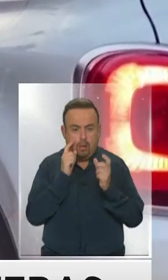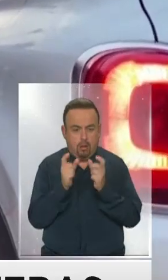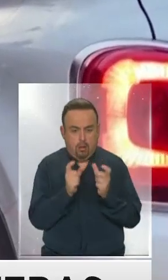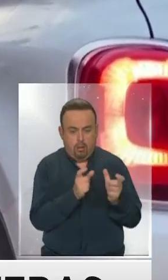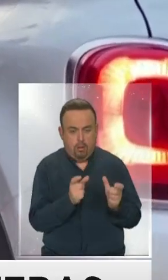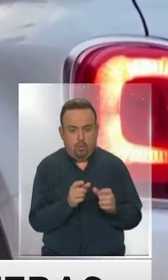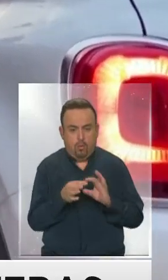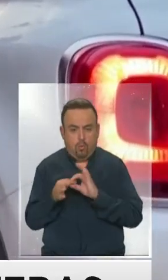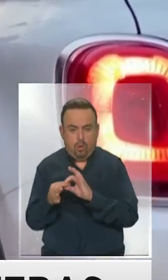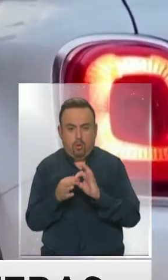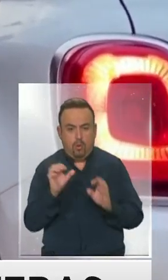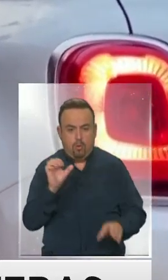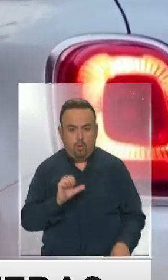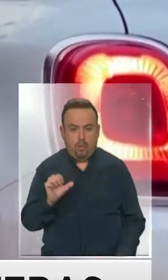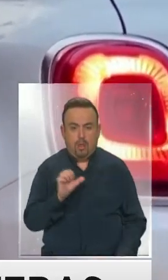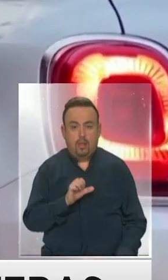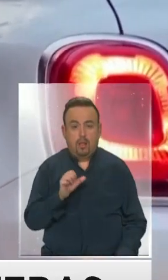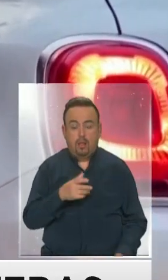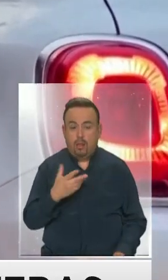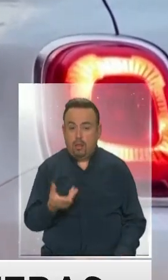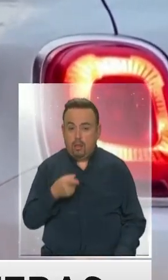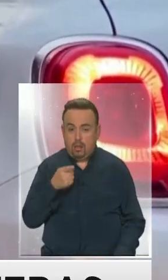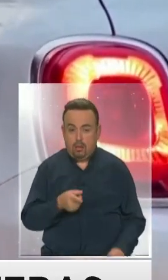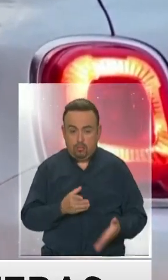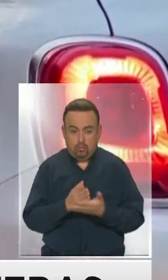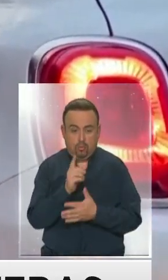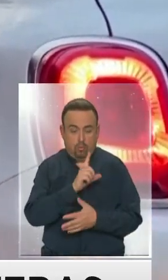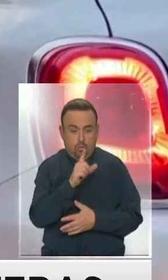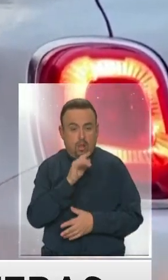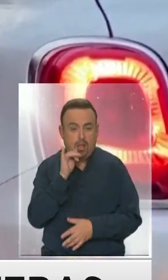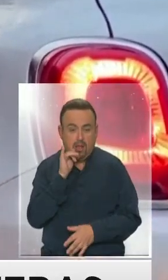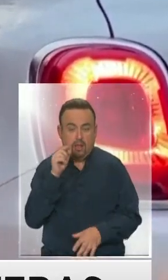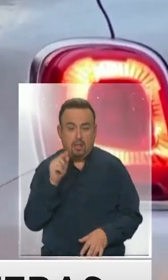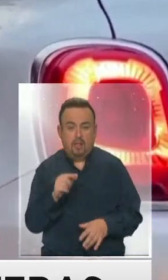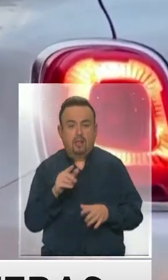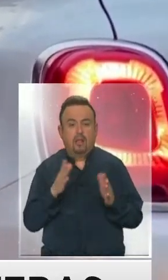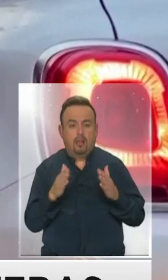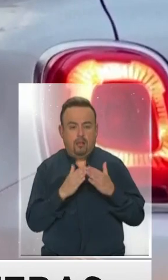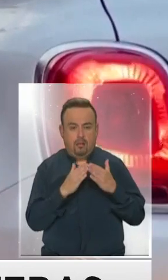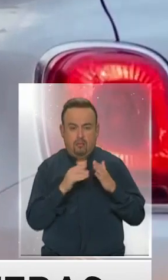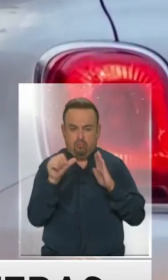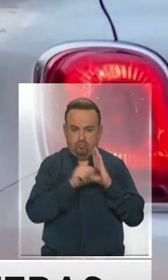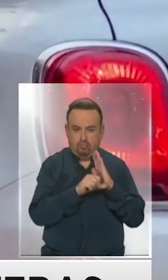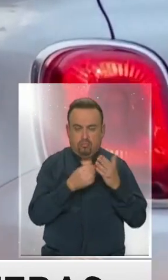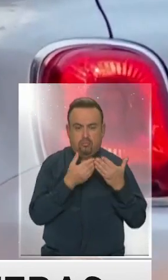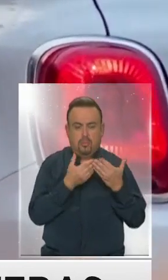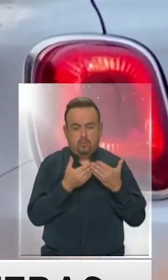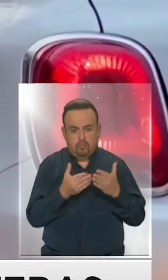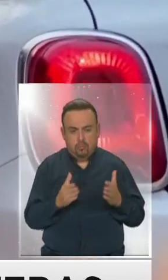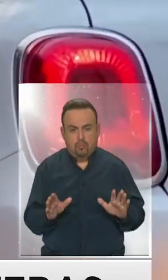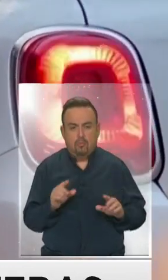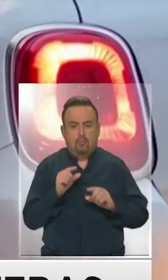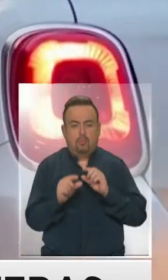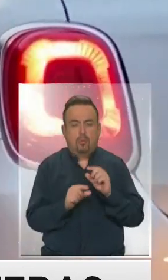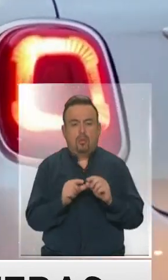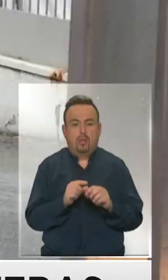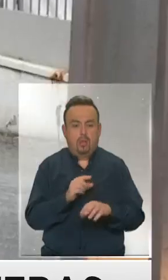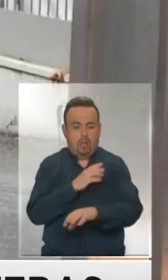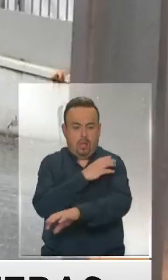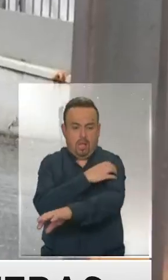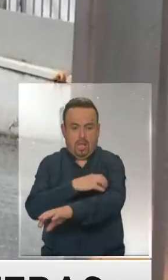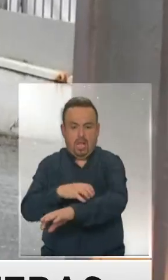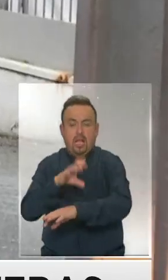de la unión europea mientras tanto a partir de este lunes en italia se levantarán las restricciones de movimiento entre las regiones